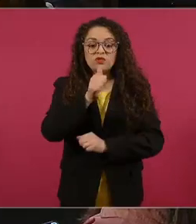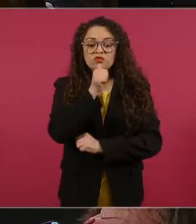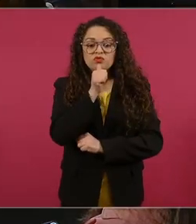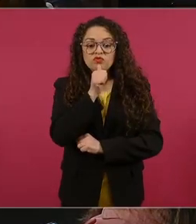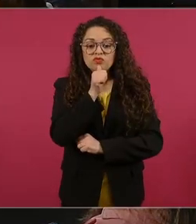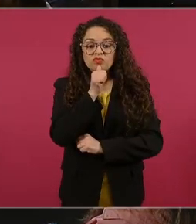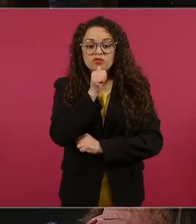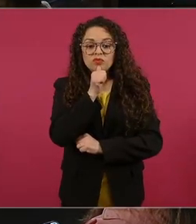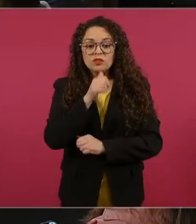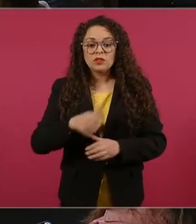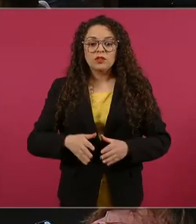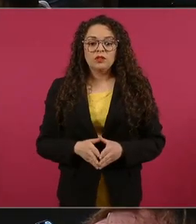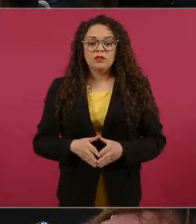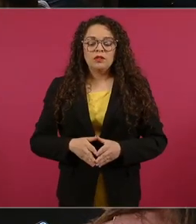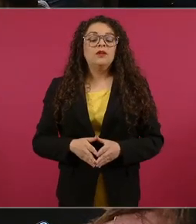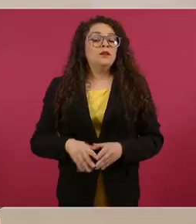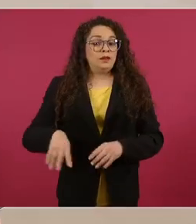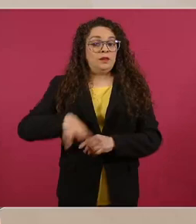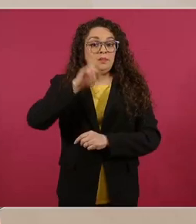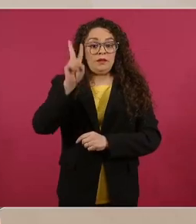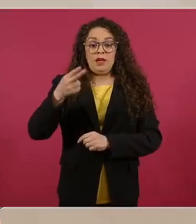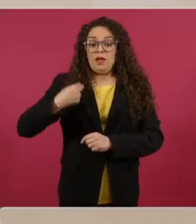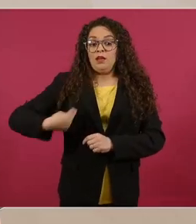trabajando bastante